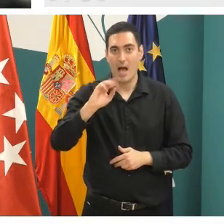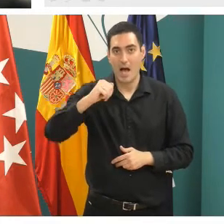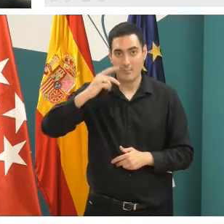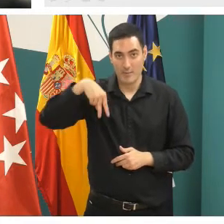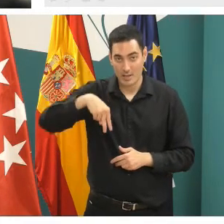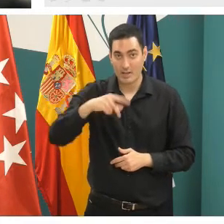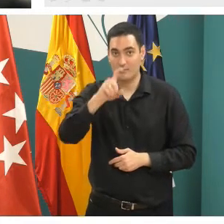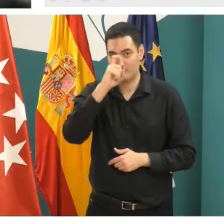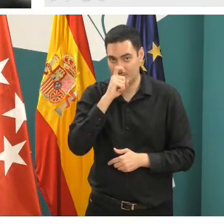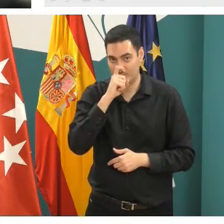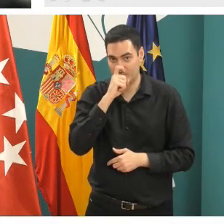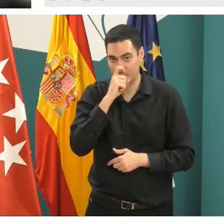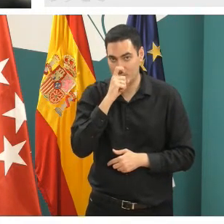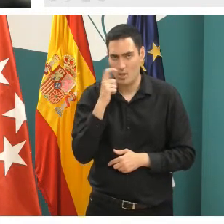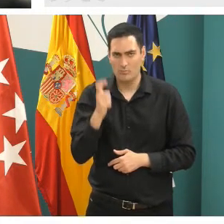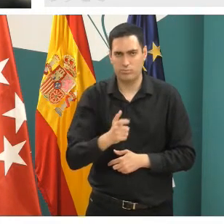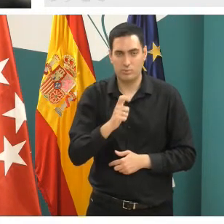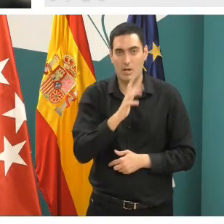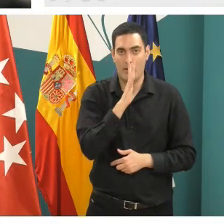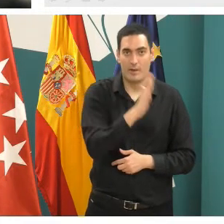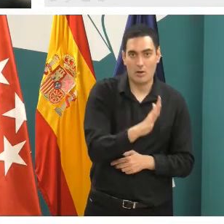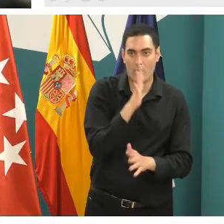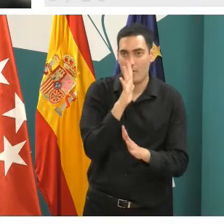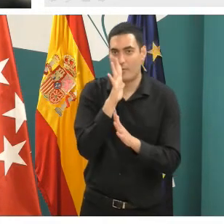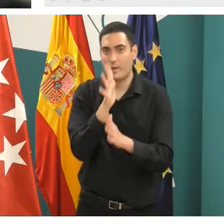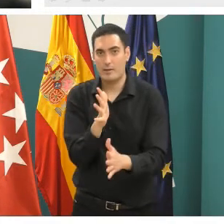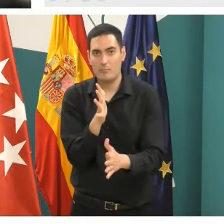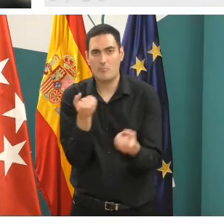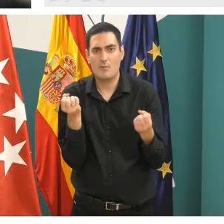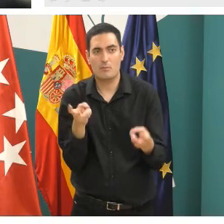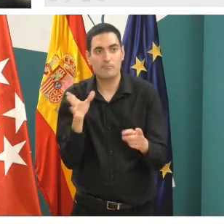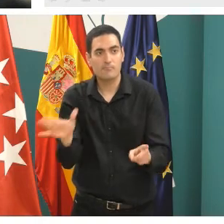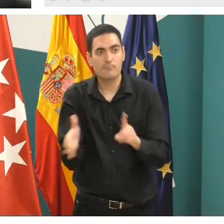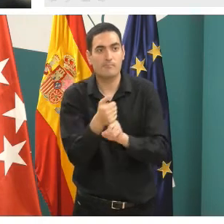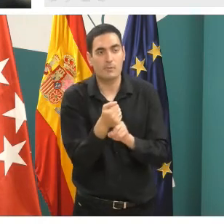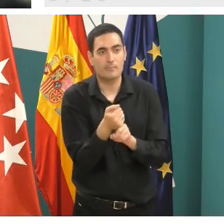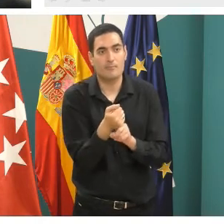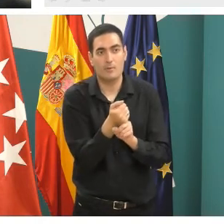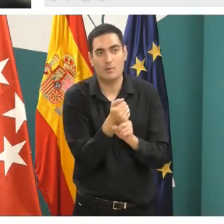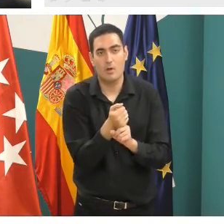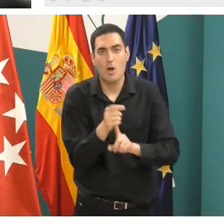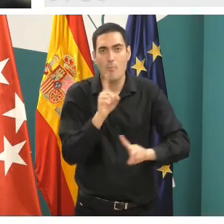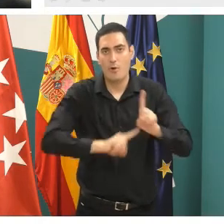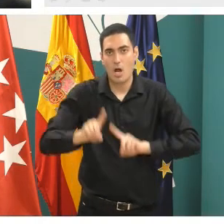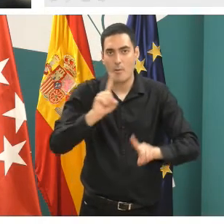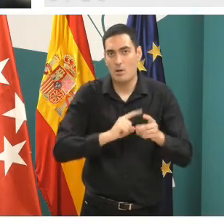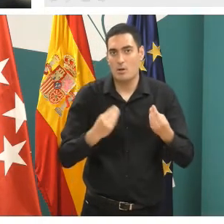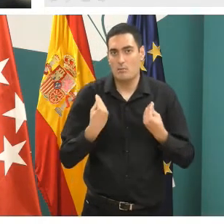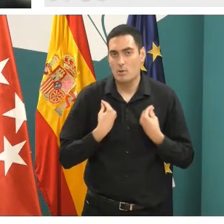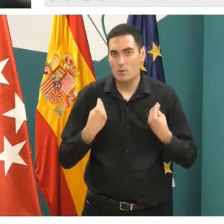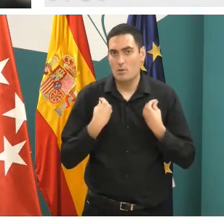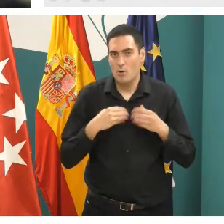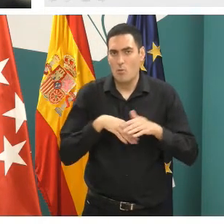tardan 5 o 10 años para encontrar por qué están viviendo con esta problemática a cuestas, por qué tienen